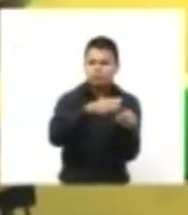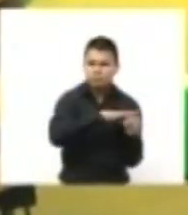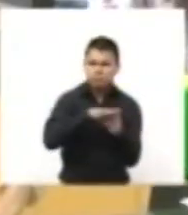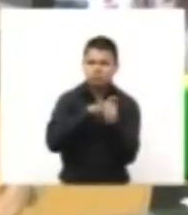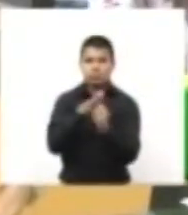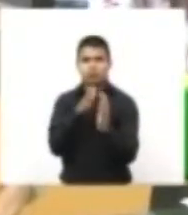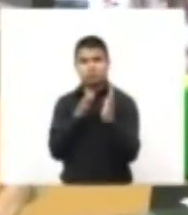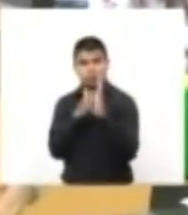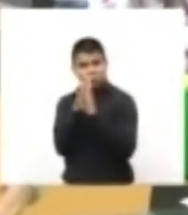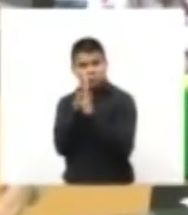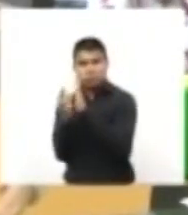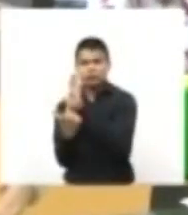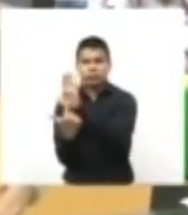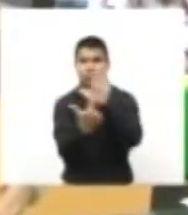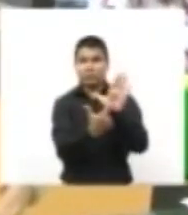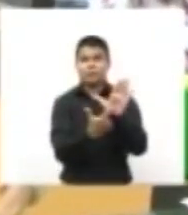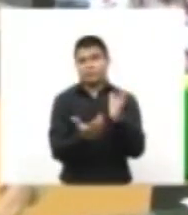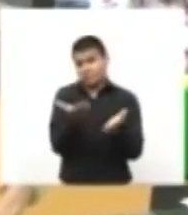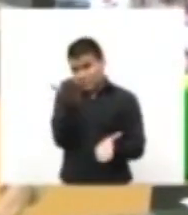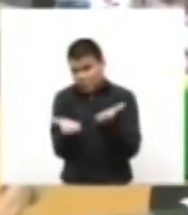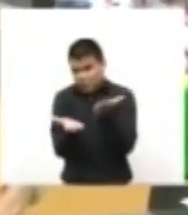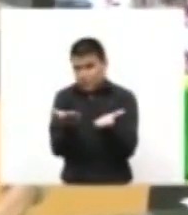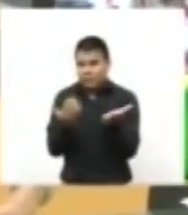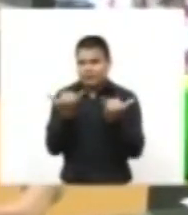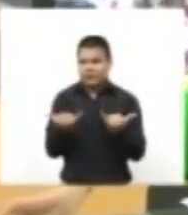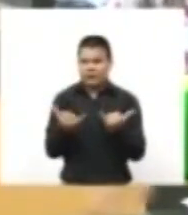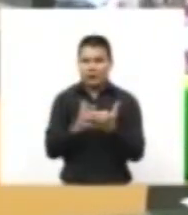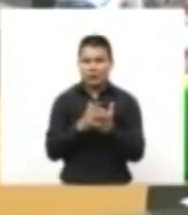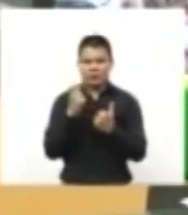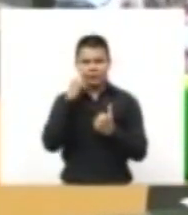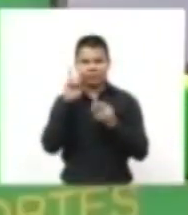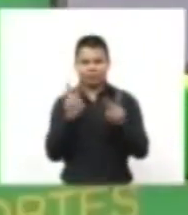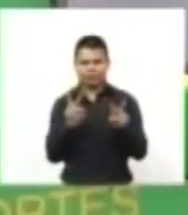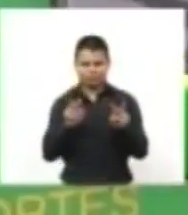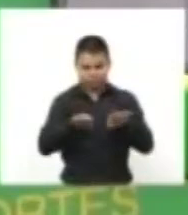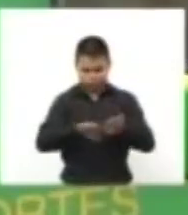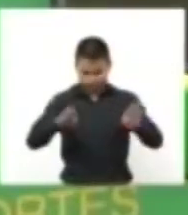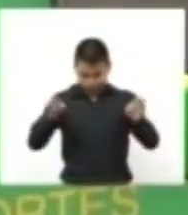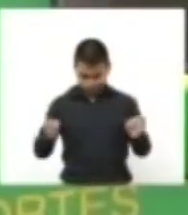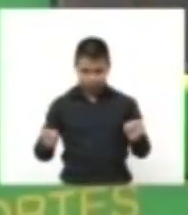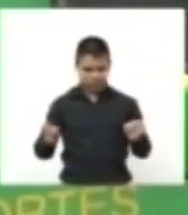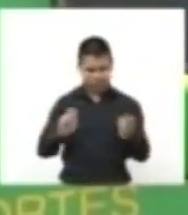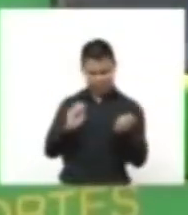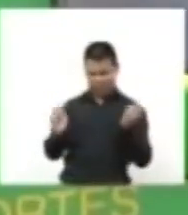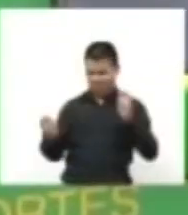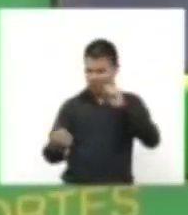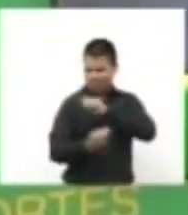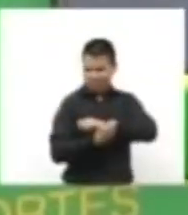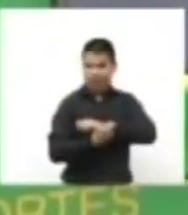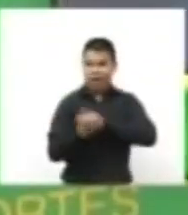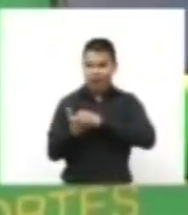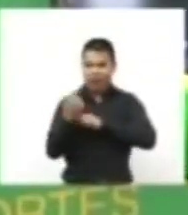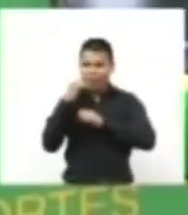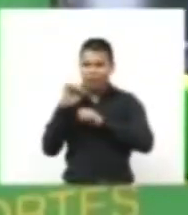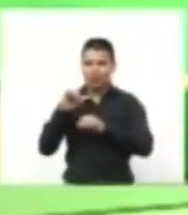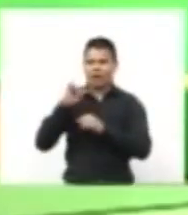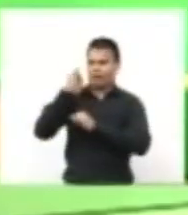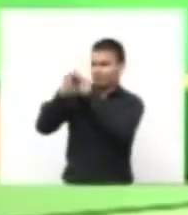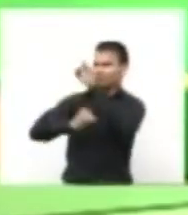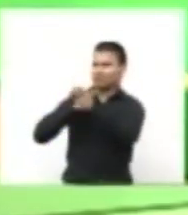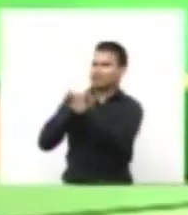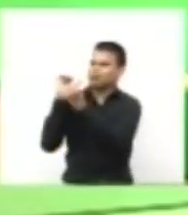lo que la televisión demanda, nuestro set cambió, ubicándose dentro de los estándares modernos, y es así como desde el